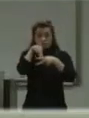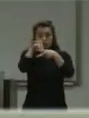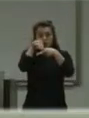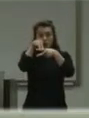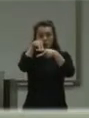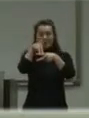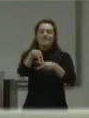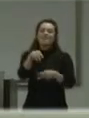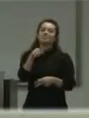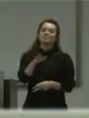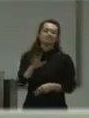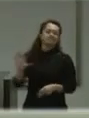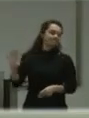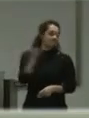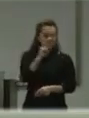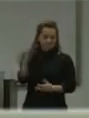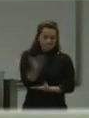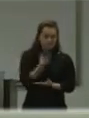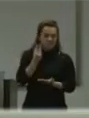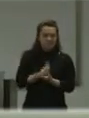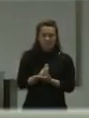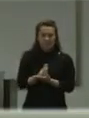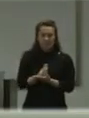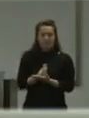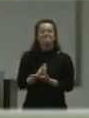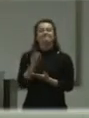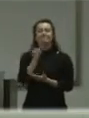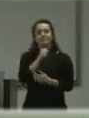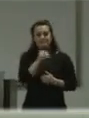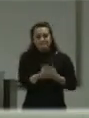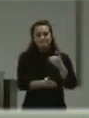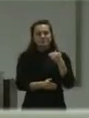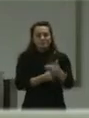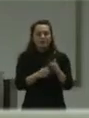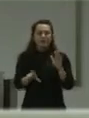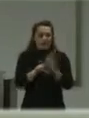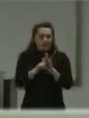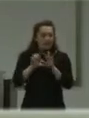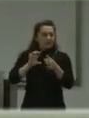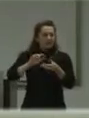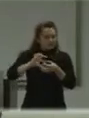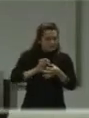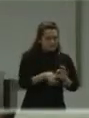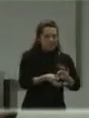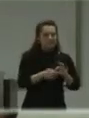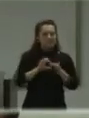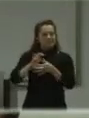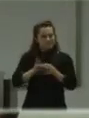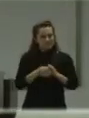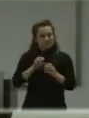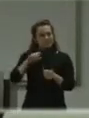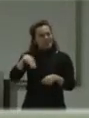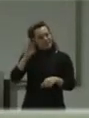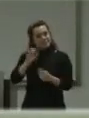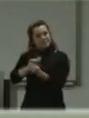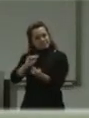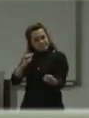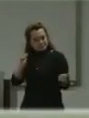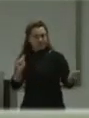un resultado pues ligado a toda esta parte jurídica y a todas las transformaciones que tenemos que empezar a dar